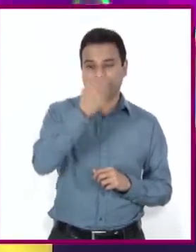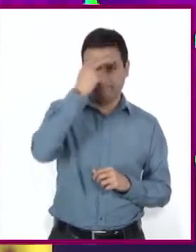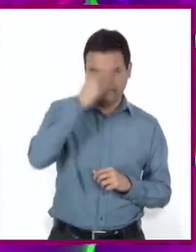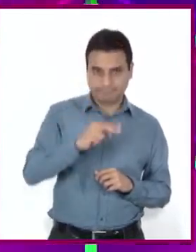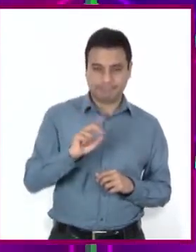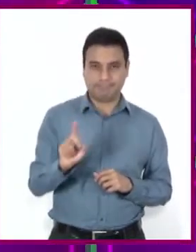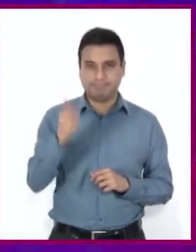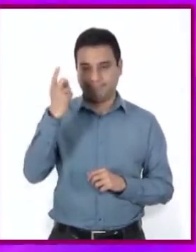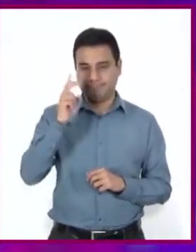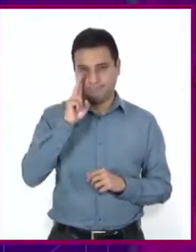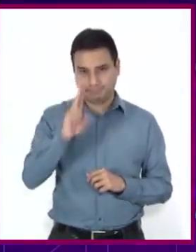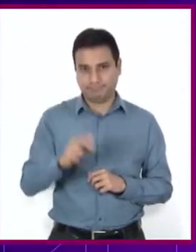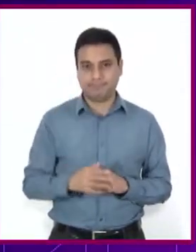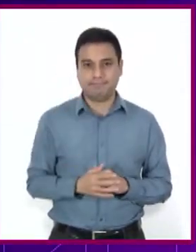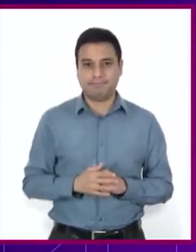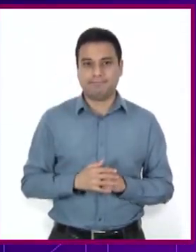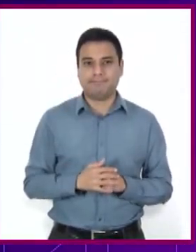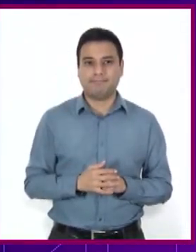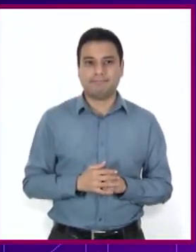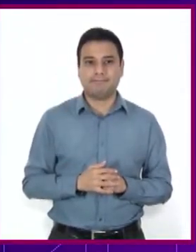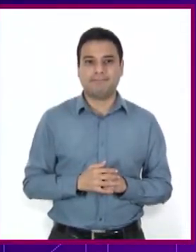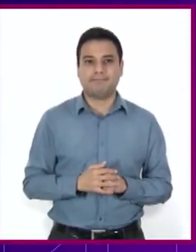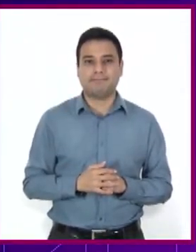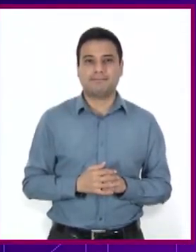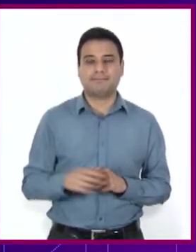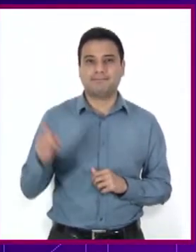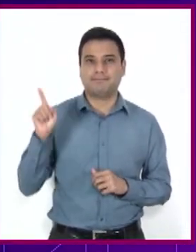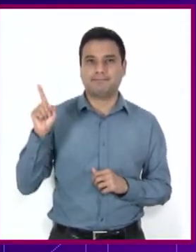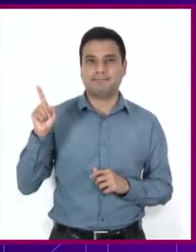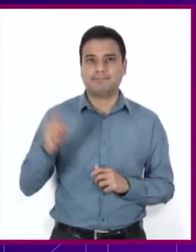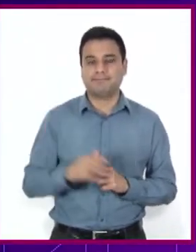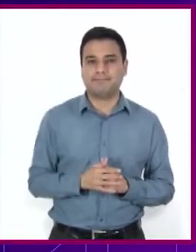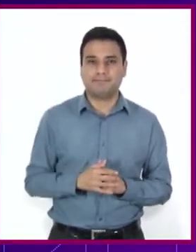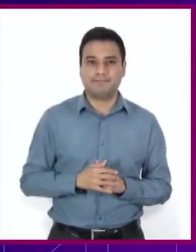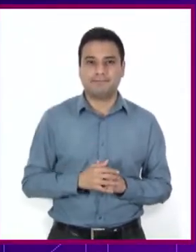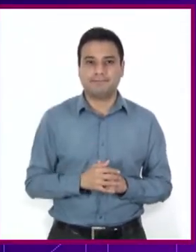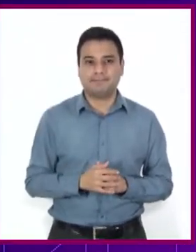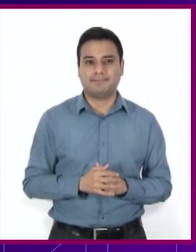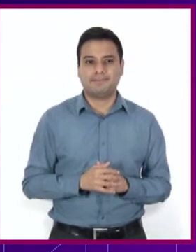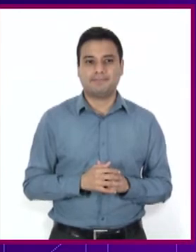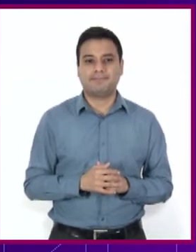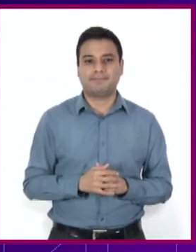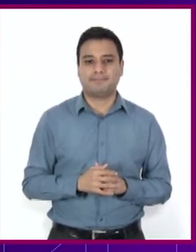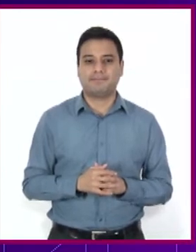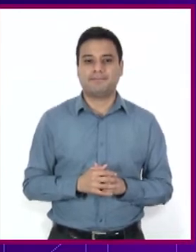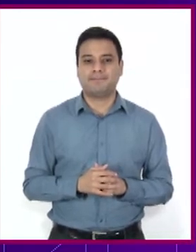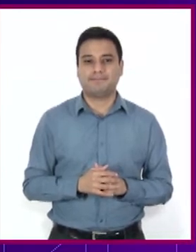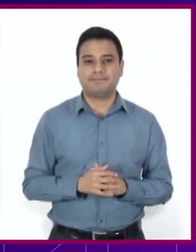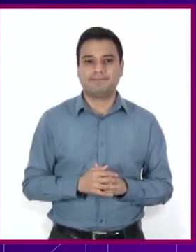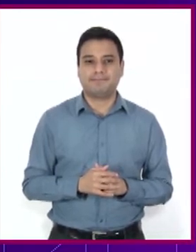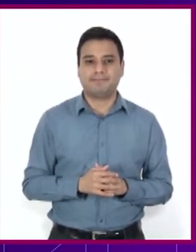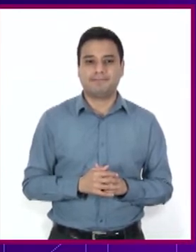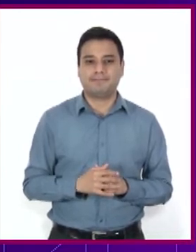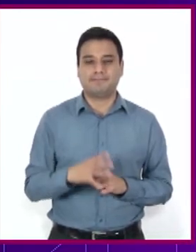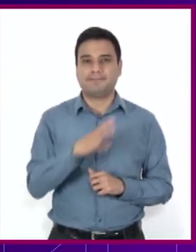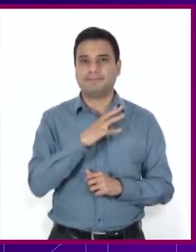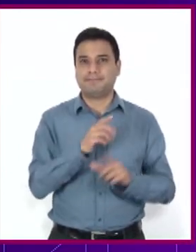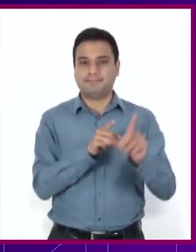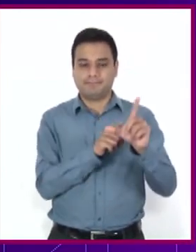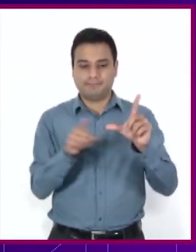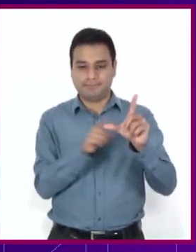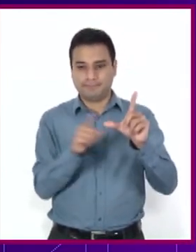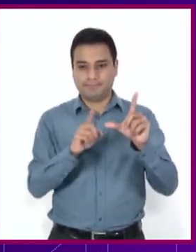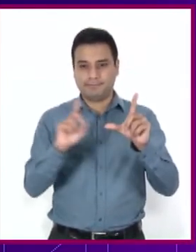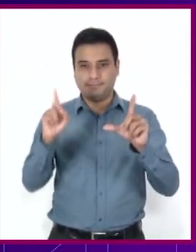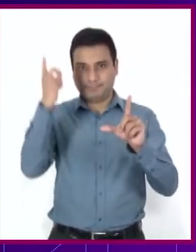dólares. La gráfica de la relación pesos-dólares muestra en el eje horizontal o eje de las abscisas los dólares.